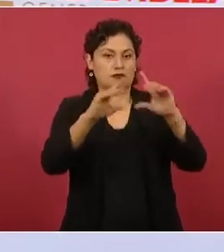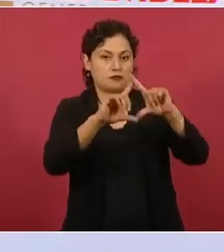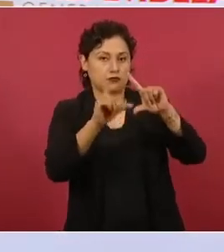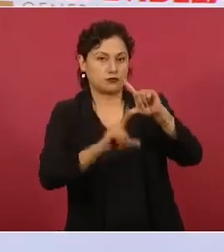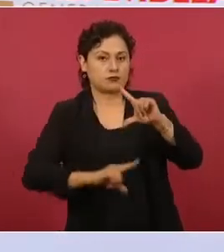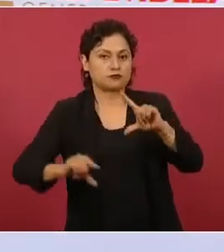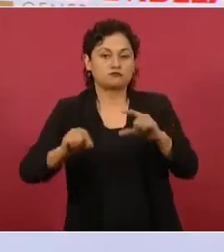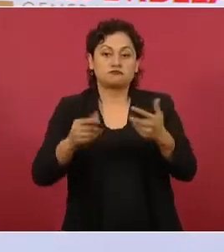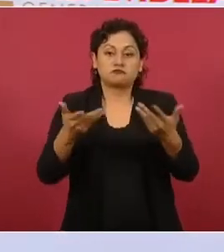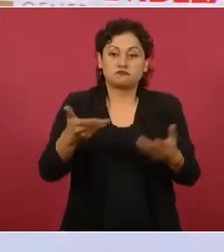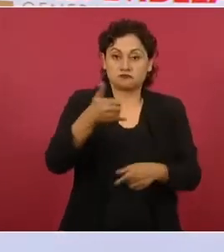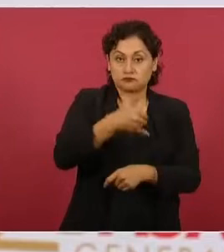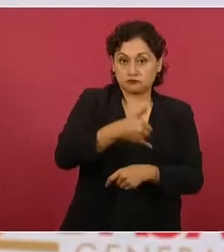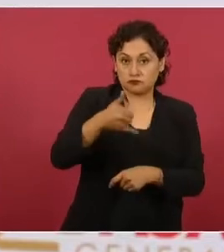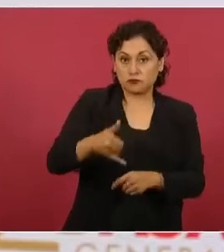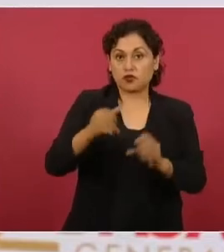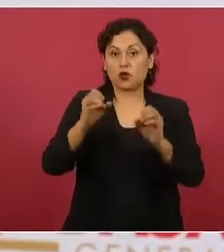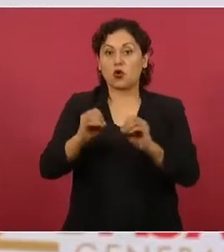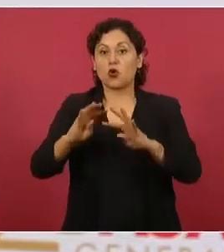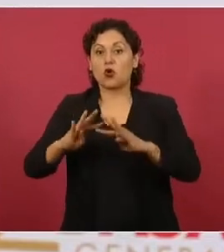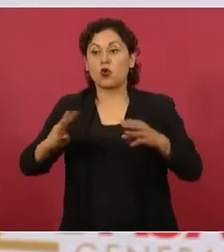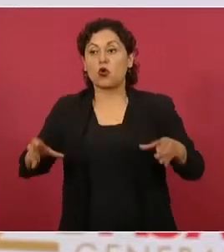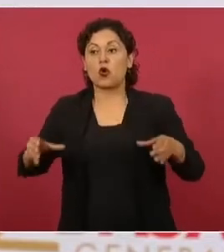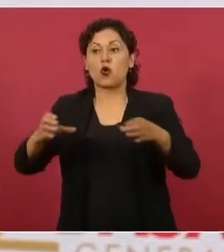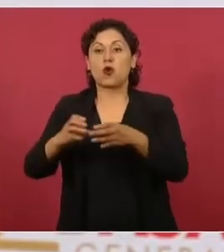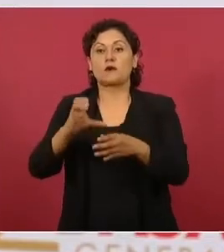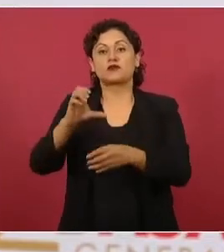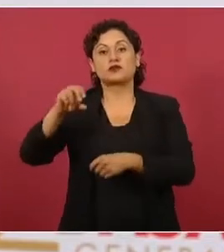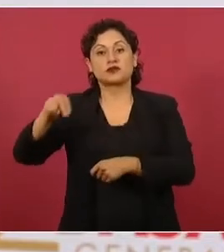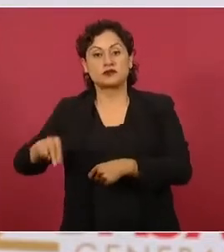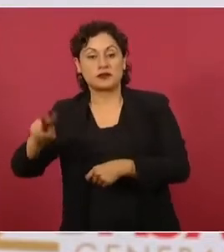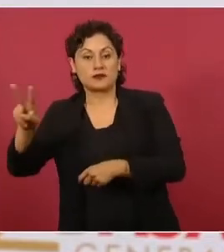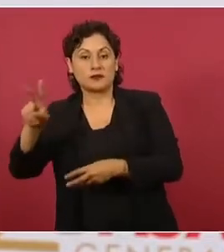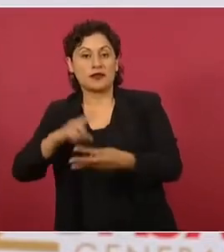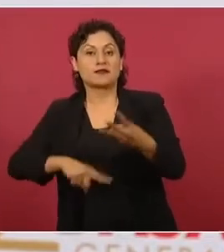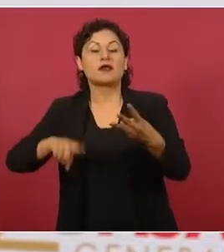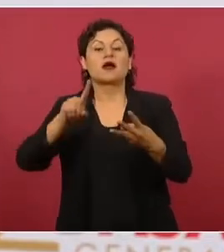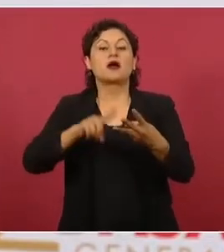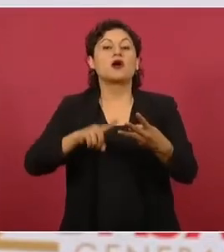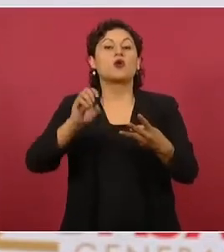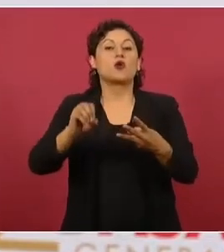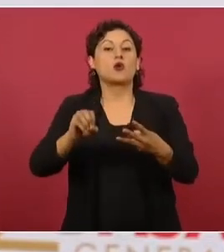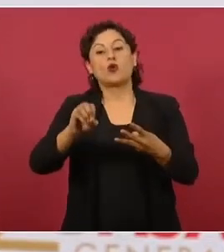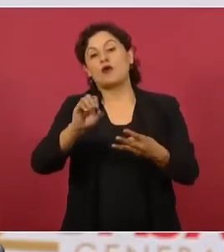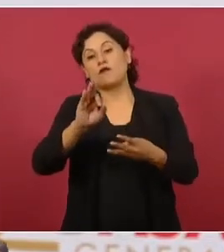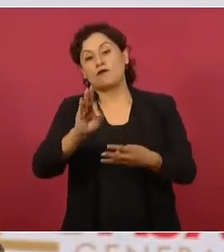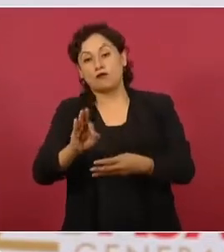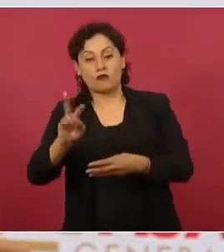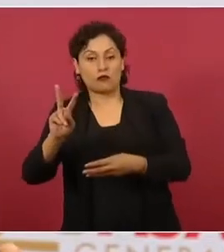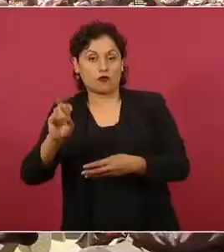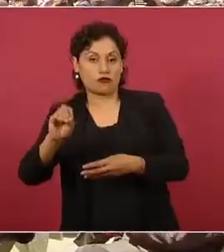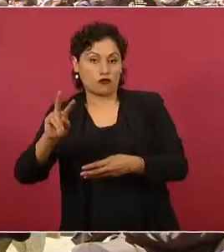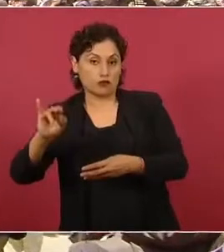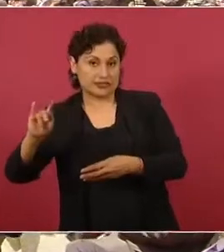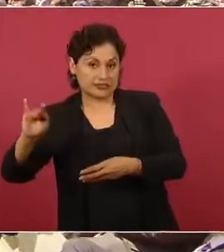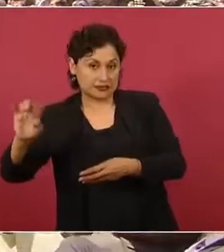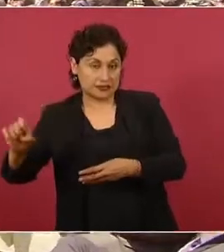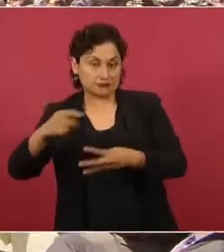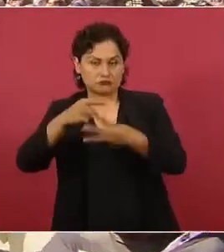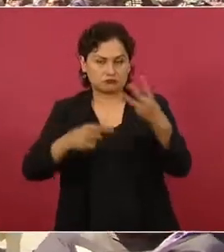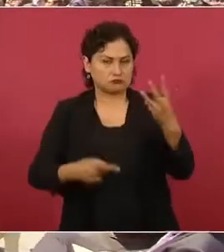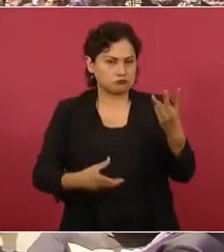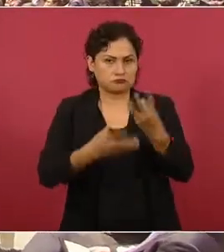propia Comisión Nacional de Vivienda, Sociedad Hipotecaria Federal o FOBISTE. Es agrupar al sector en su